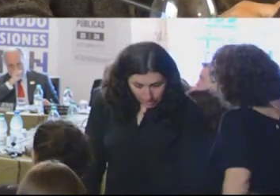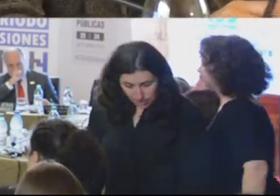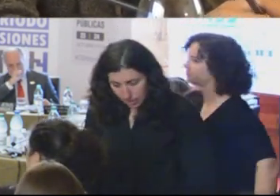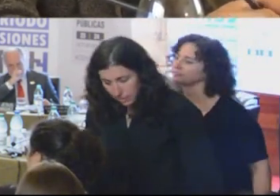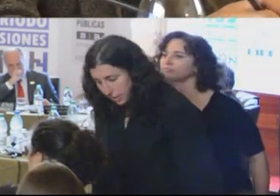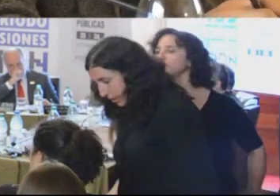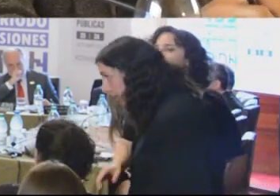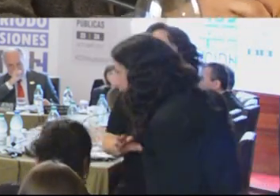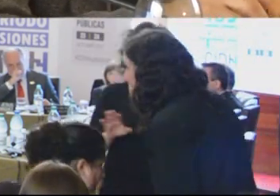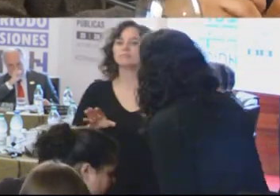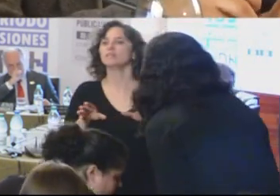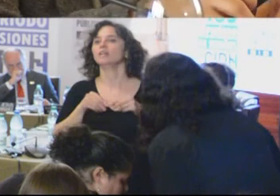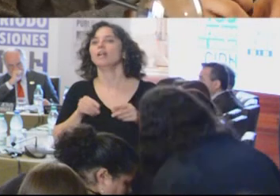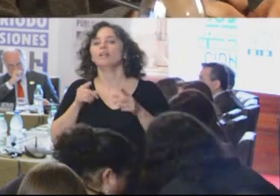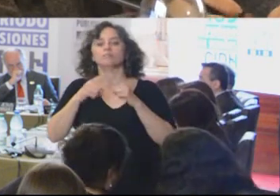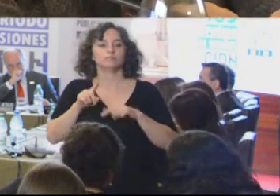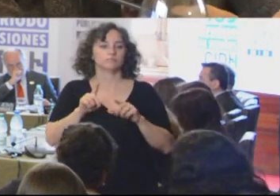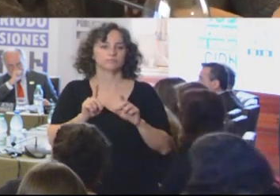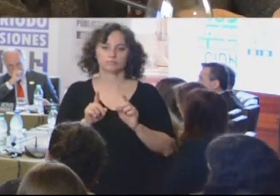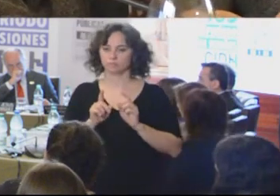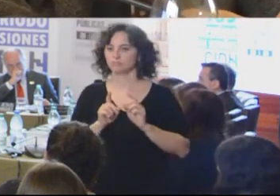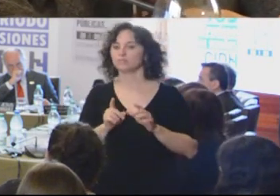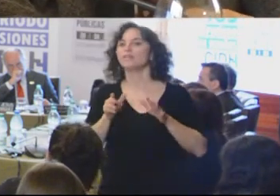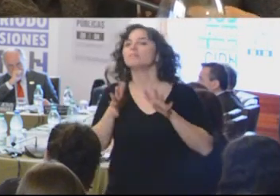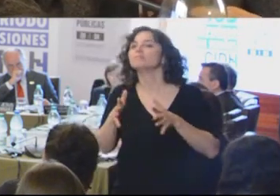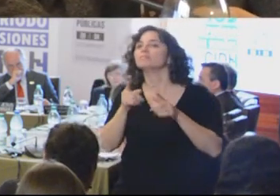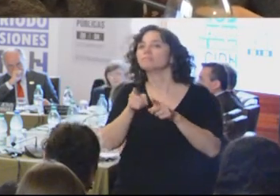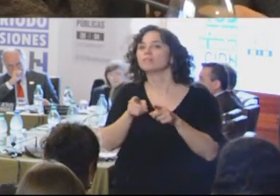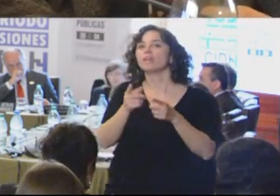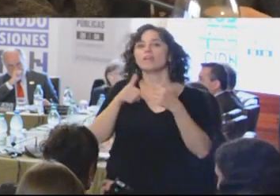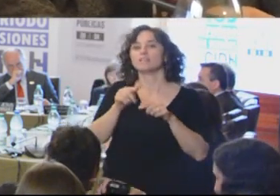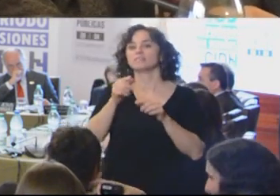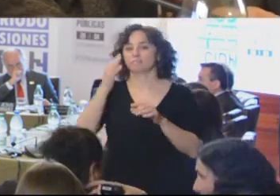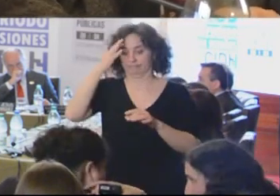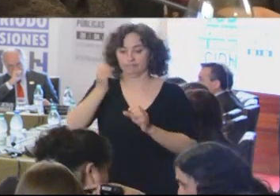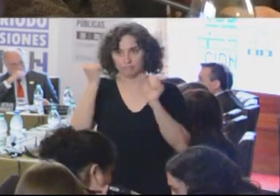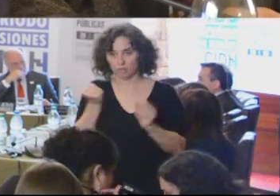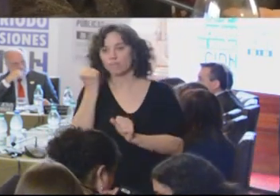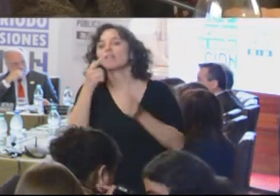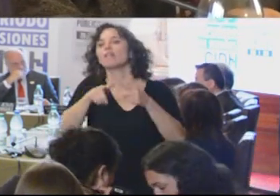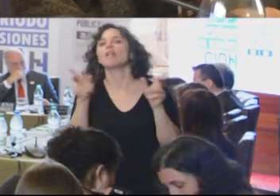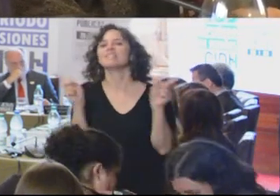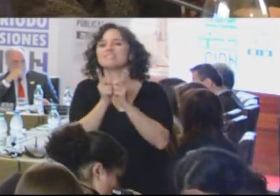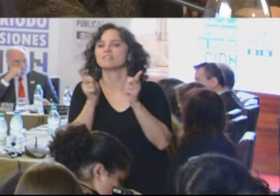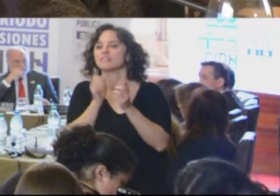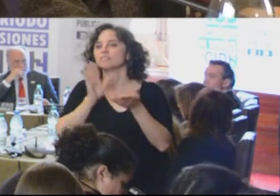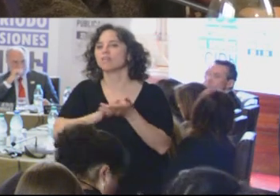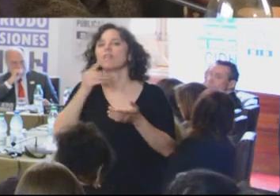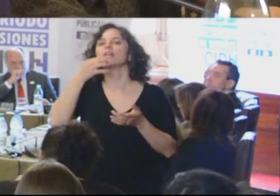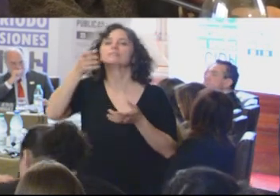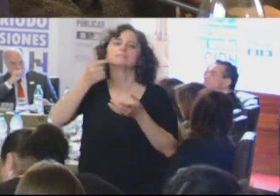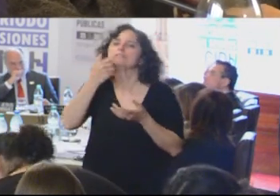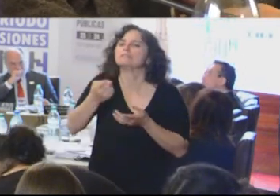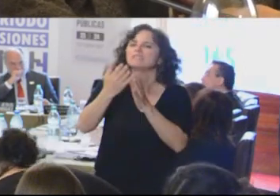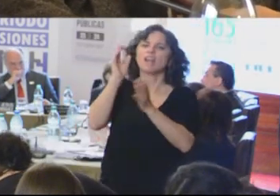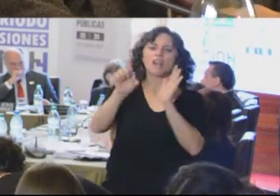se ha atribuido unas competencias moto propio para ello es pertinente hacer una breve síntesis de lo que significó el acto